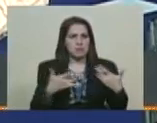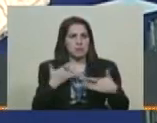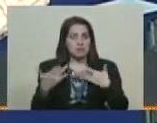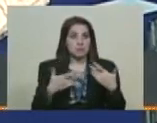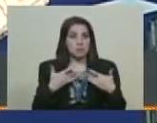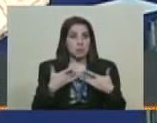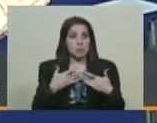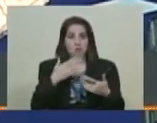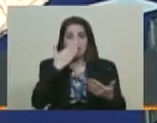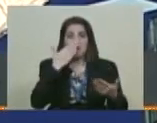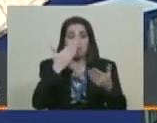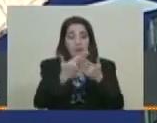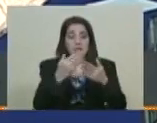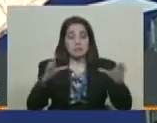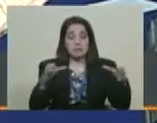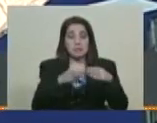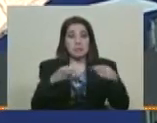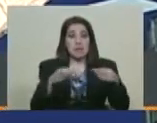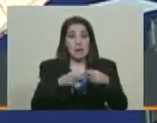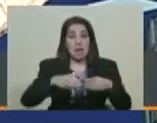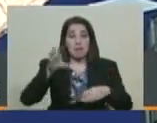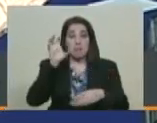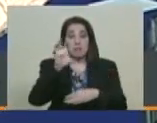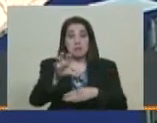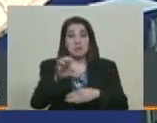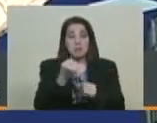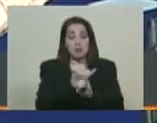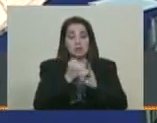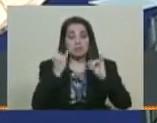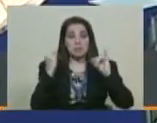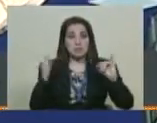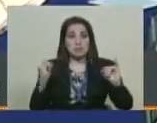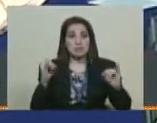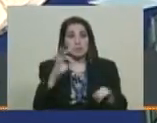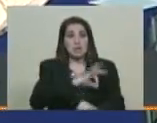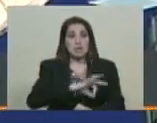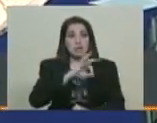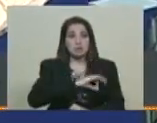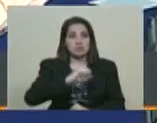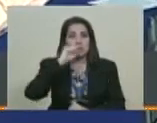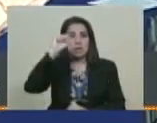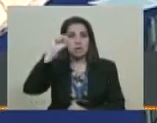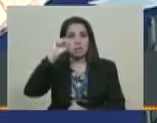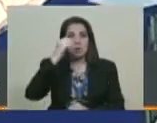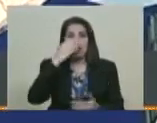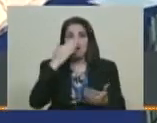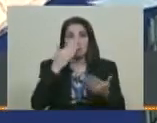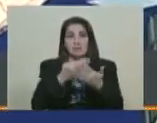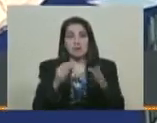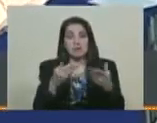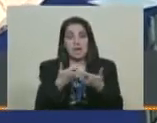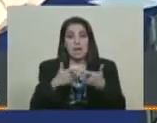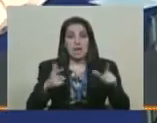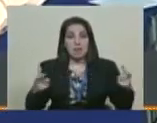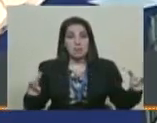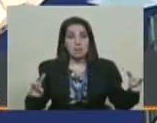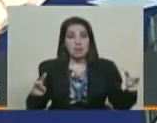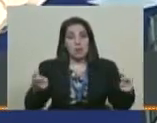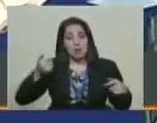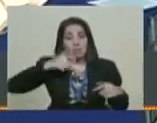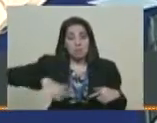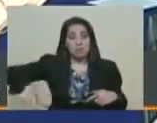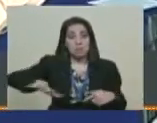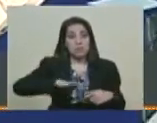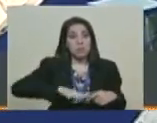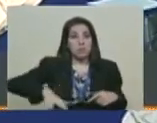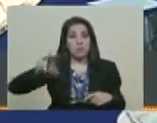de un frente amplio de la patria por la independencia y el socialismo. El frente amplio del pueblo